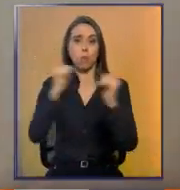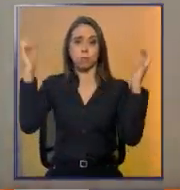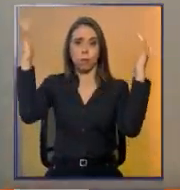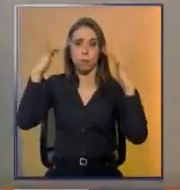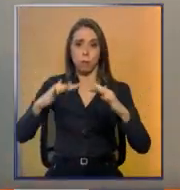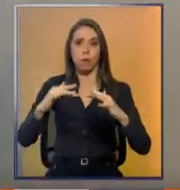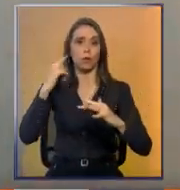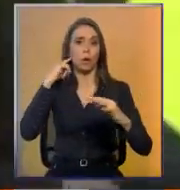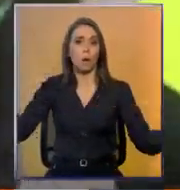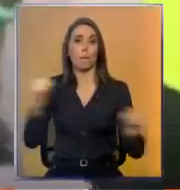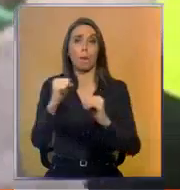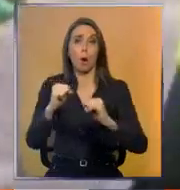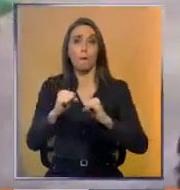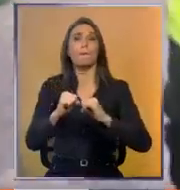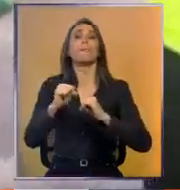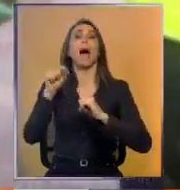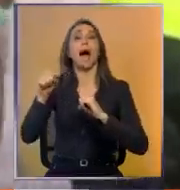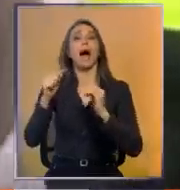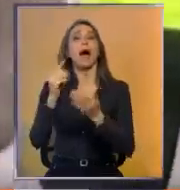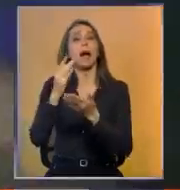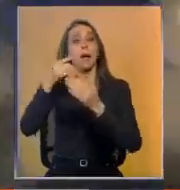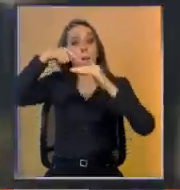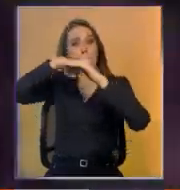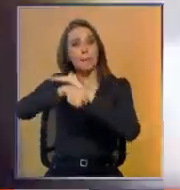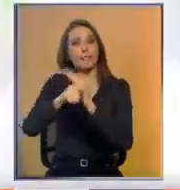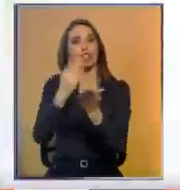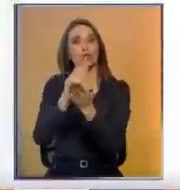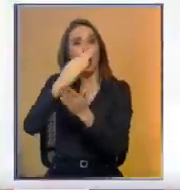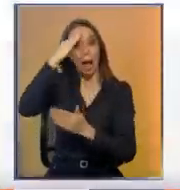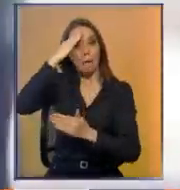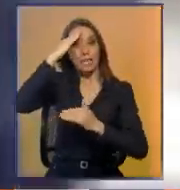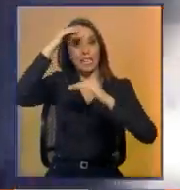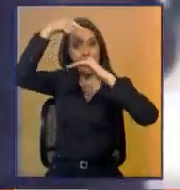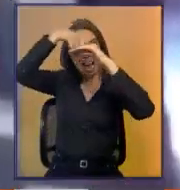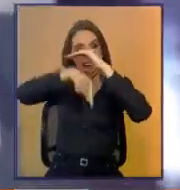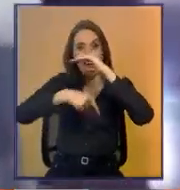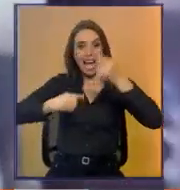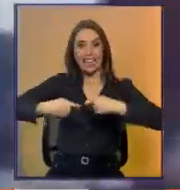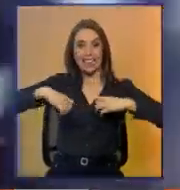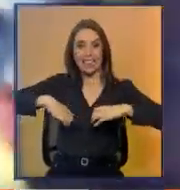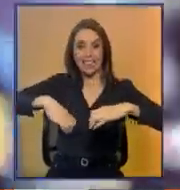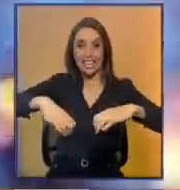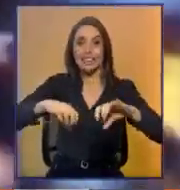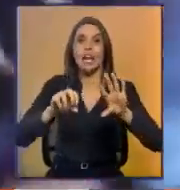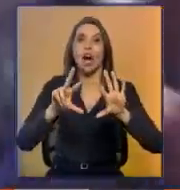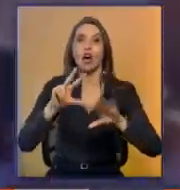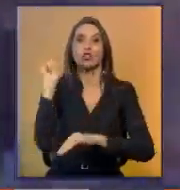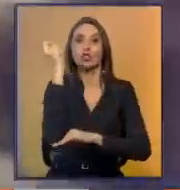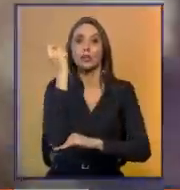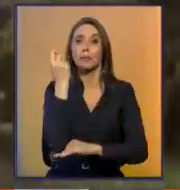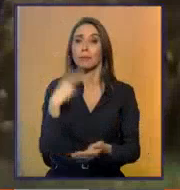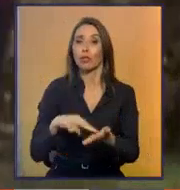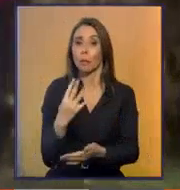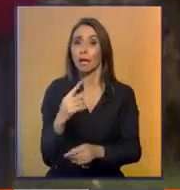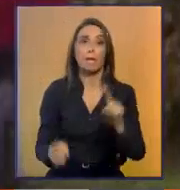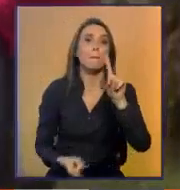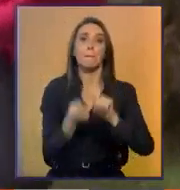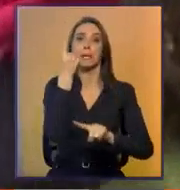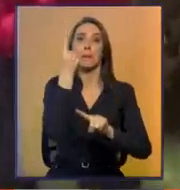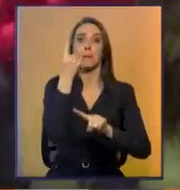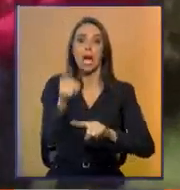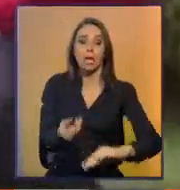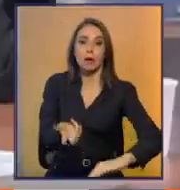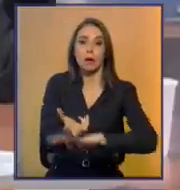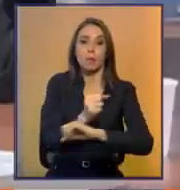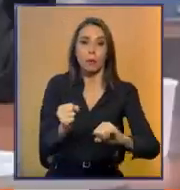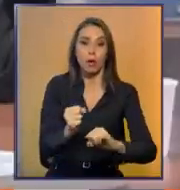Este bombazo al subcentro de la estación Escuela Militar del Metro el 8 de septiembre del año 2014 fue el primero que concluyó con